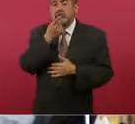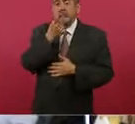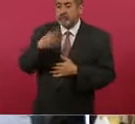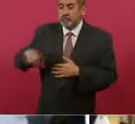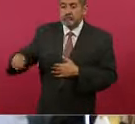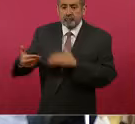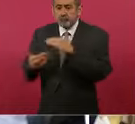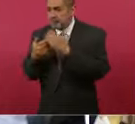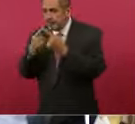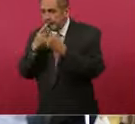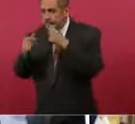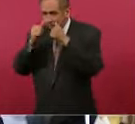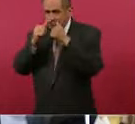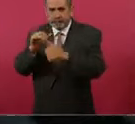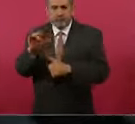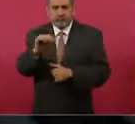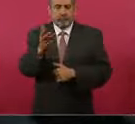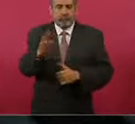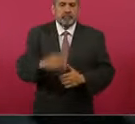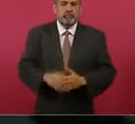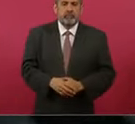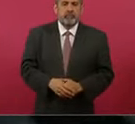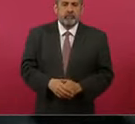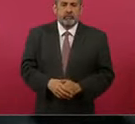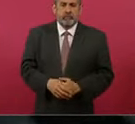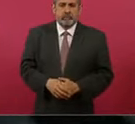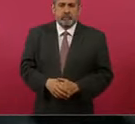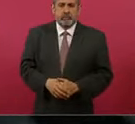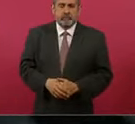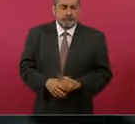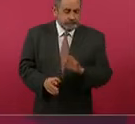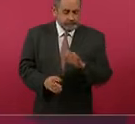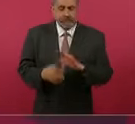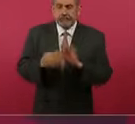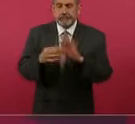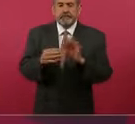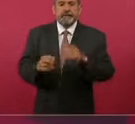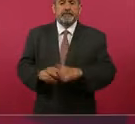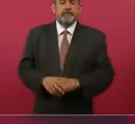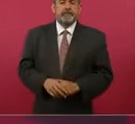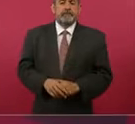sí se va a poner la mesa de atención o no, presidente. Sí, vamos viendo eso. Miren,